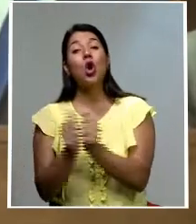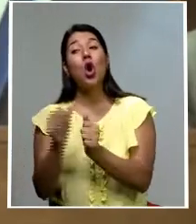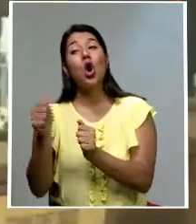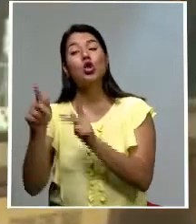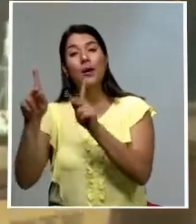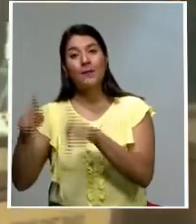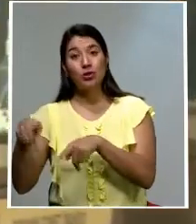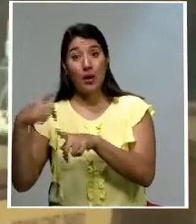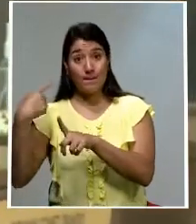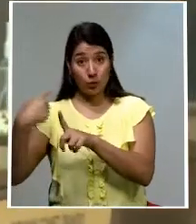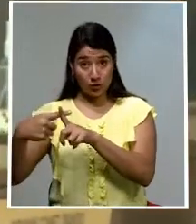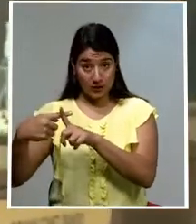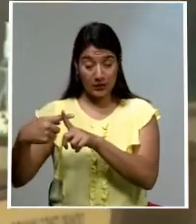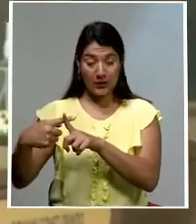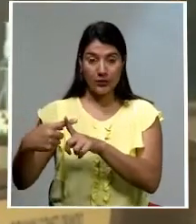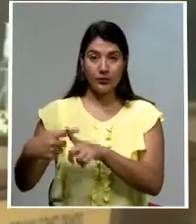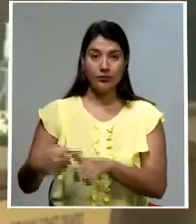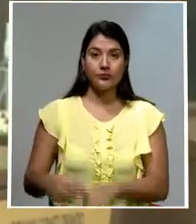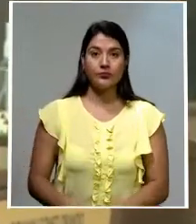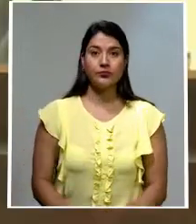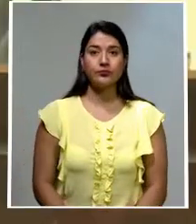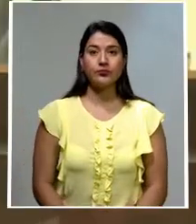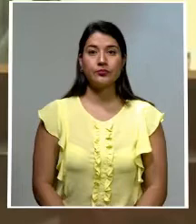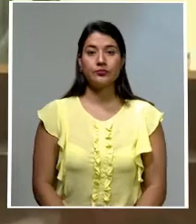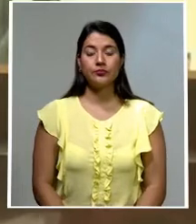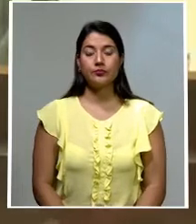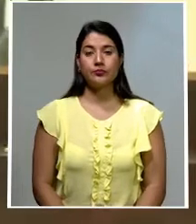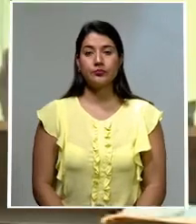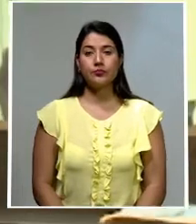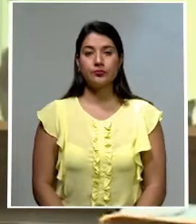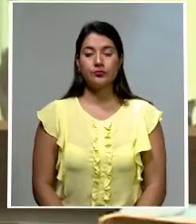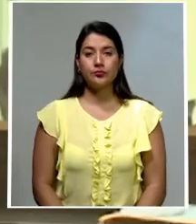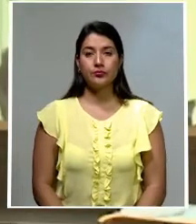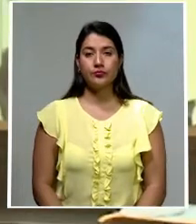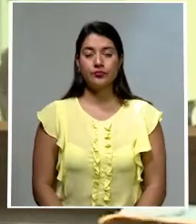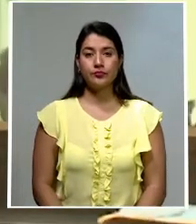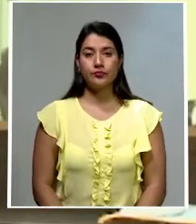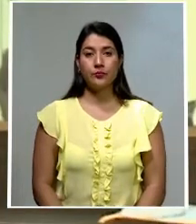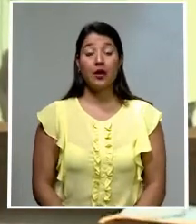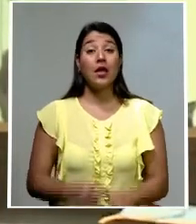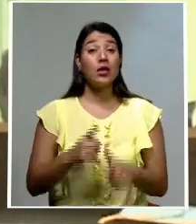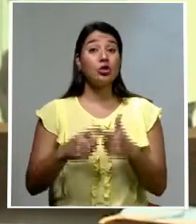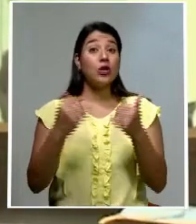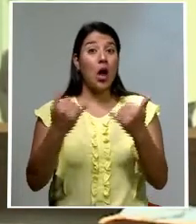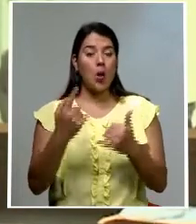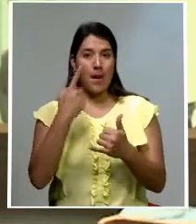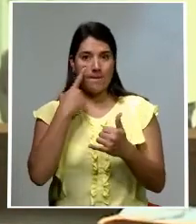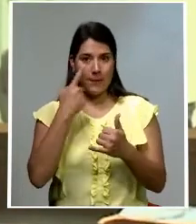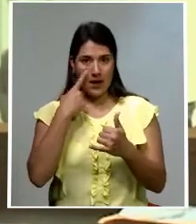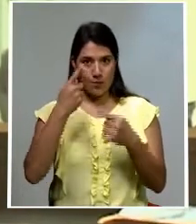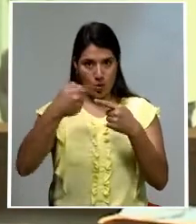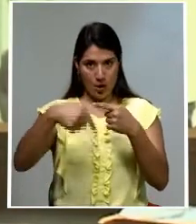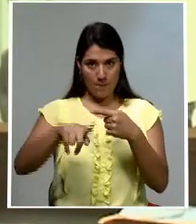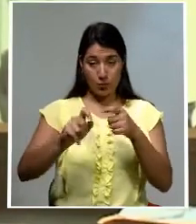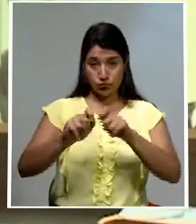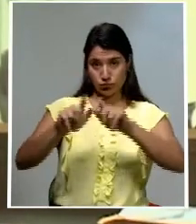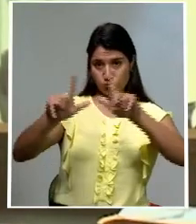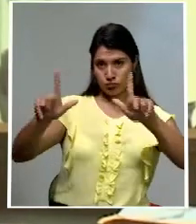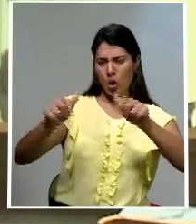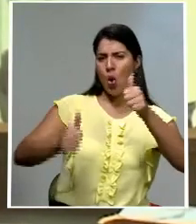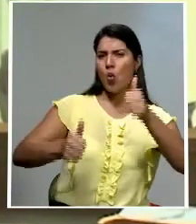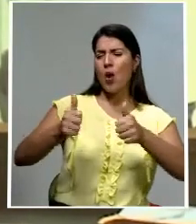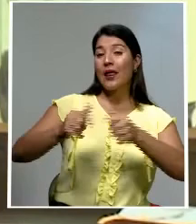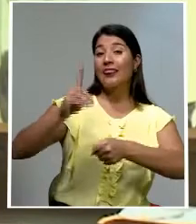algún caso positivo y otros por haber contraído el virus. Vamos a ver en la siguiente pantalla qué diputados están